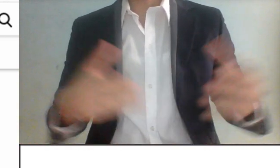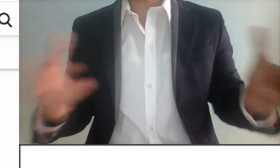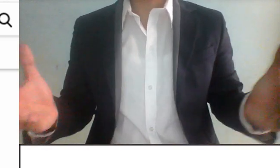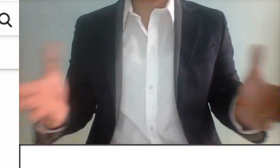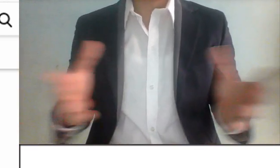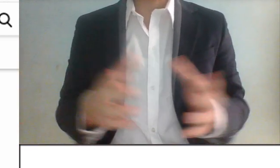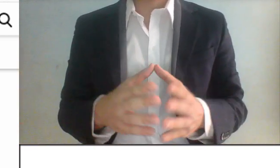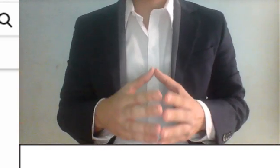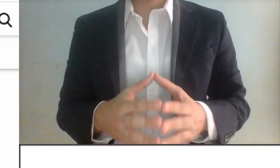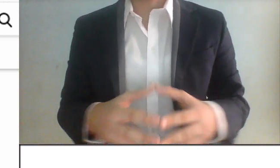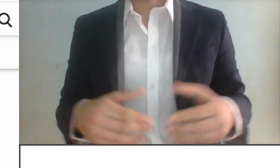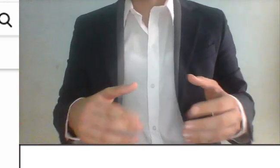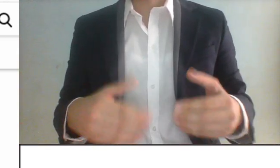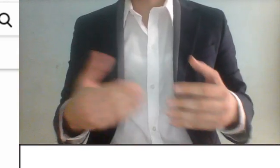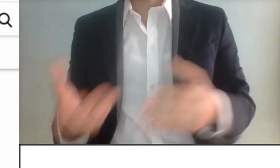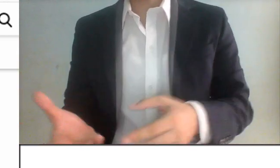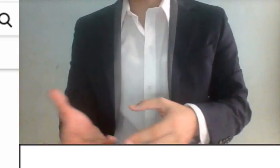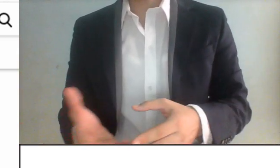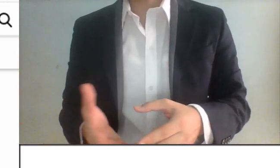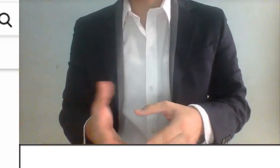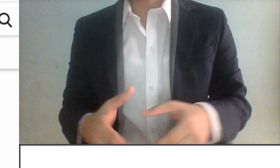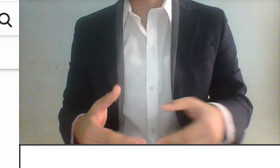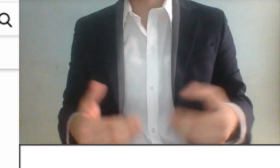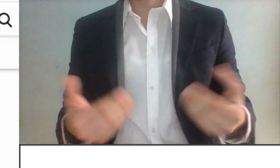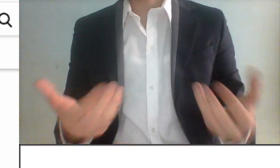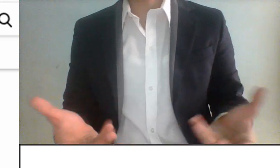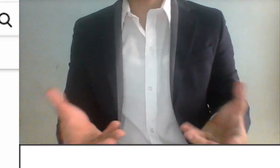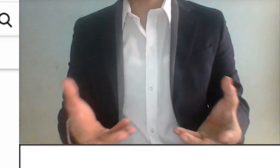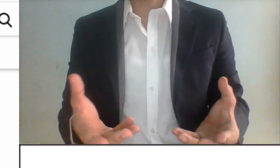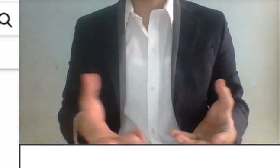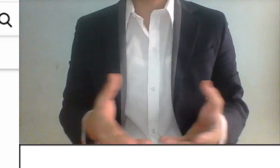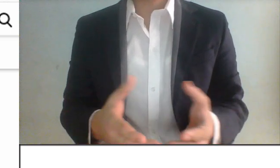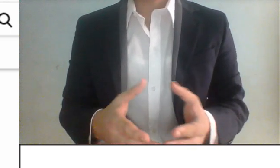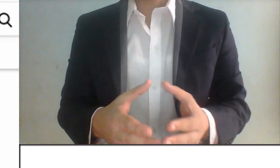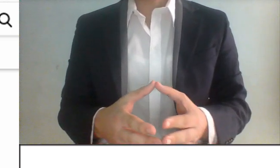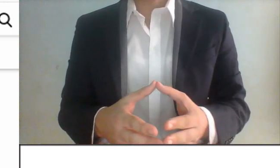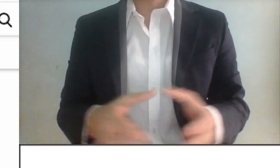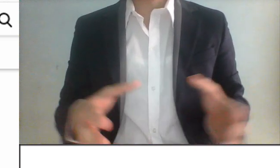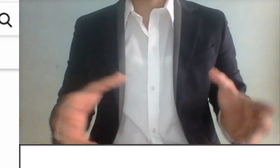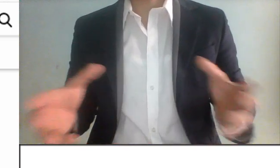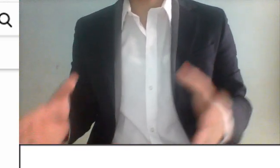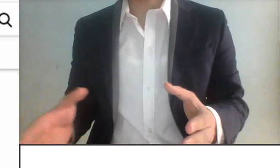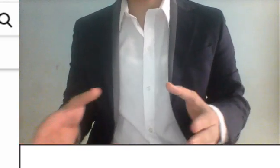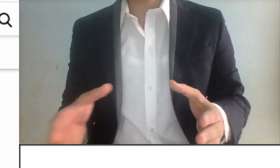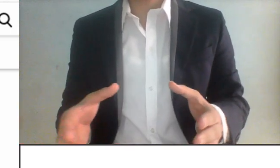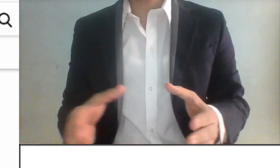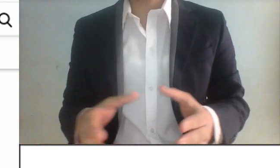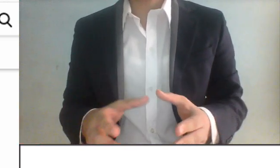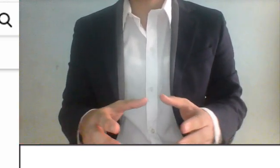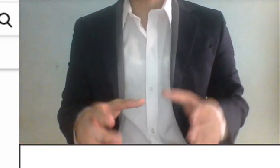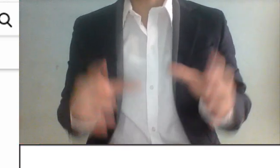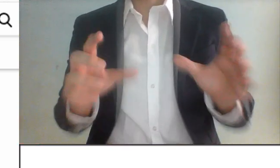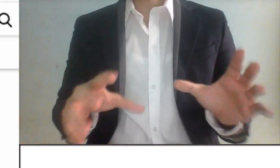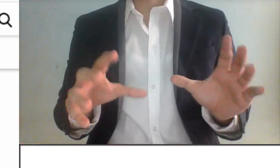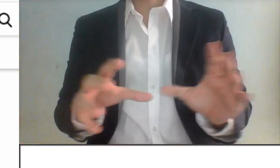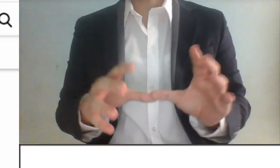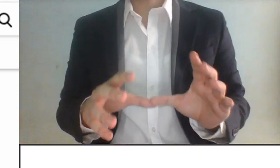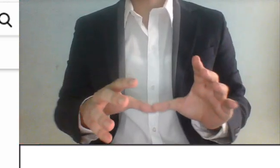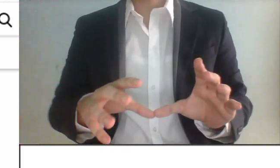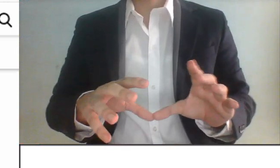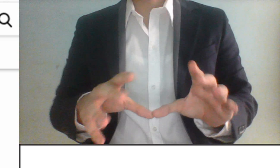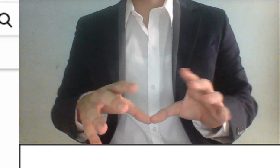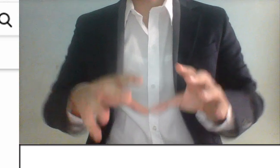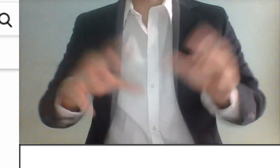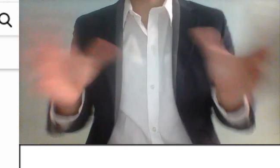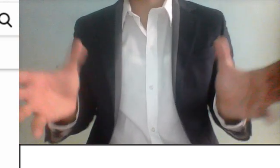qué es lo que se menciona además de esto qué bueno este personaje recordemos que lo único que quiere hacer por el momento es verse